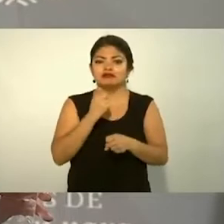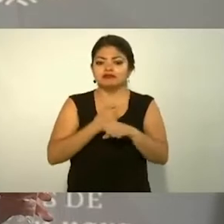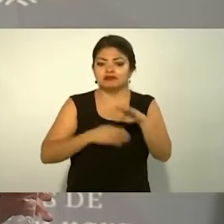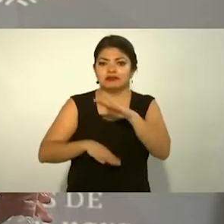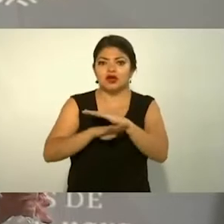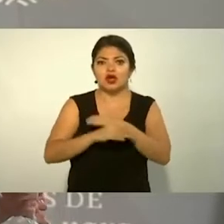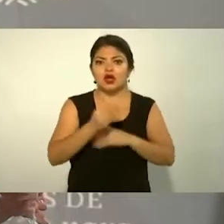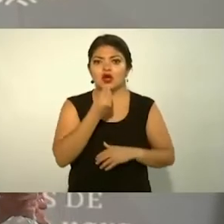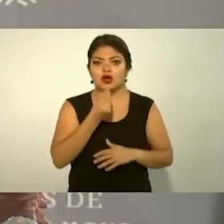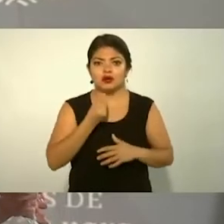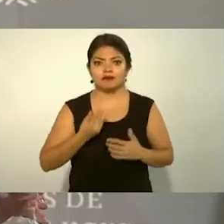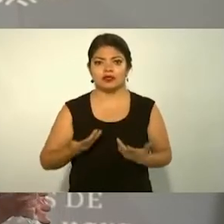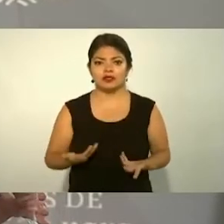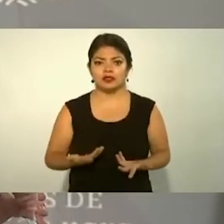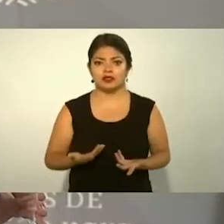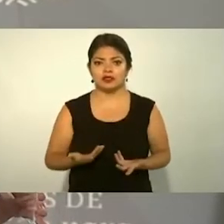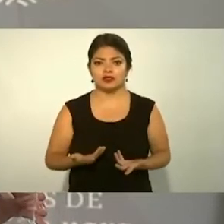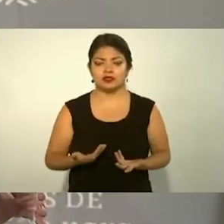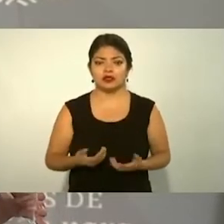Estamos ya